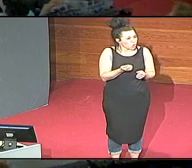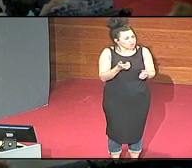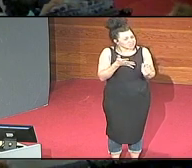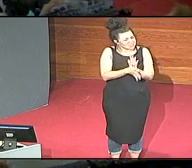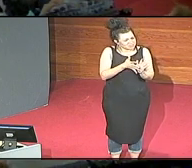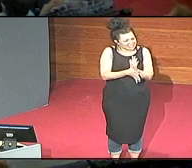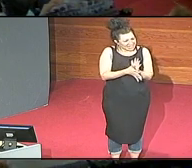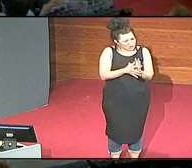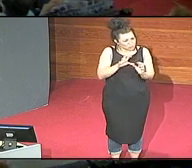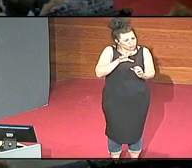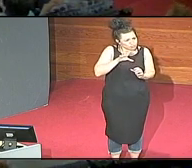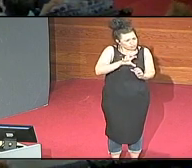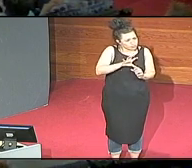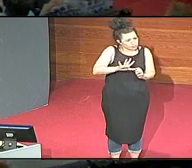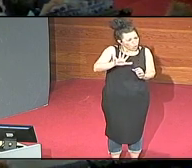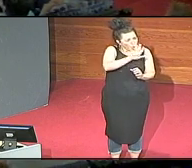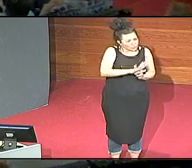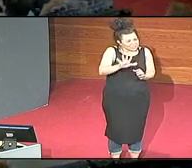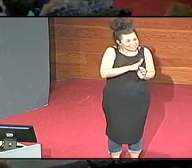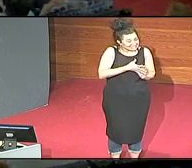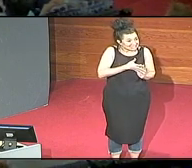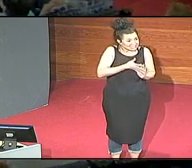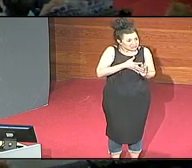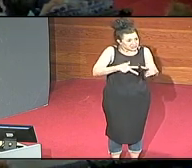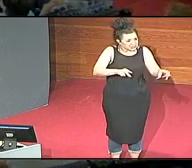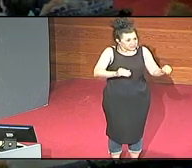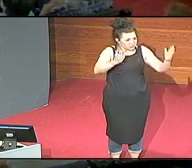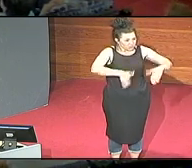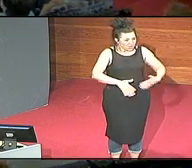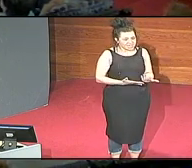voy a intentar explicar qué significa qué es